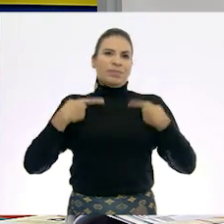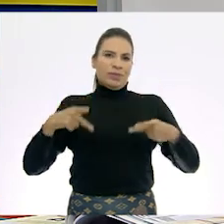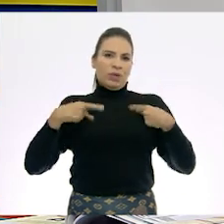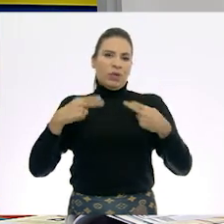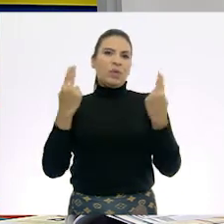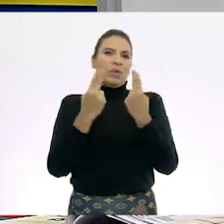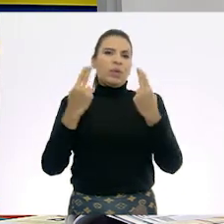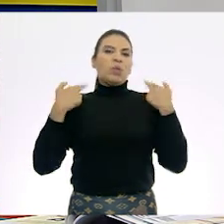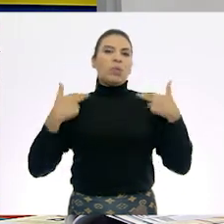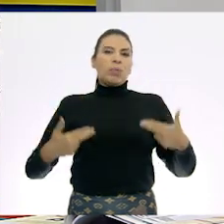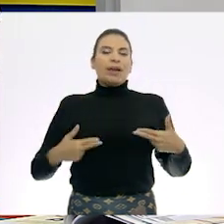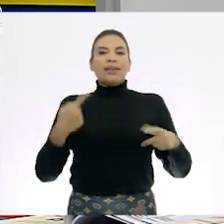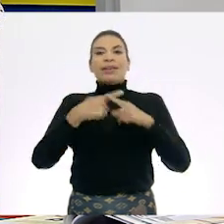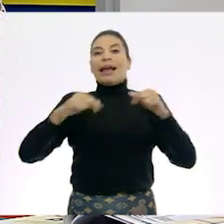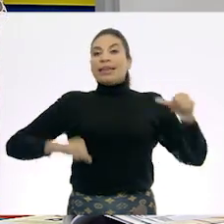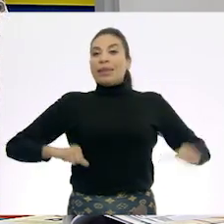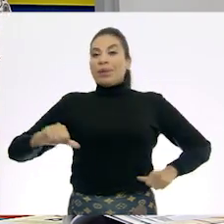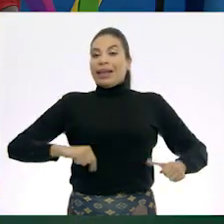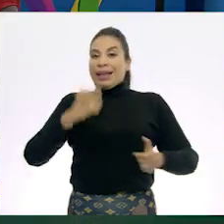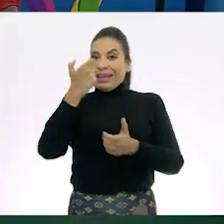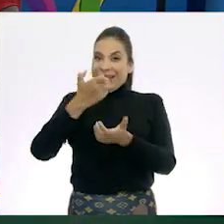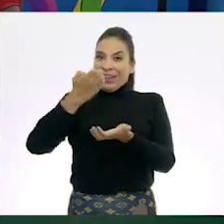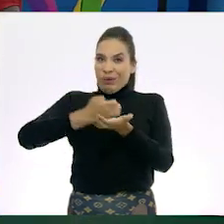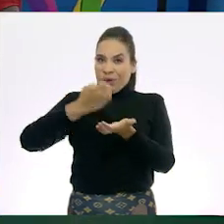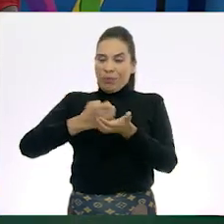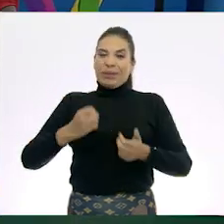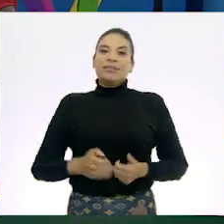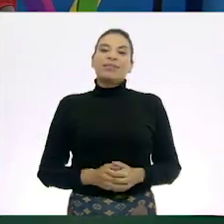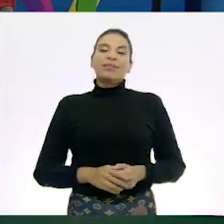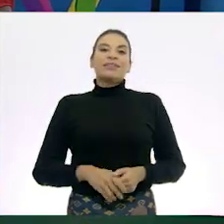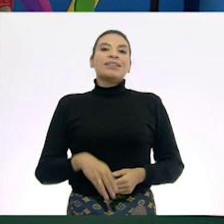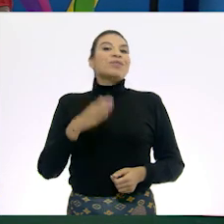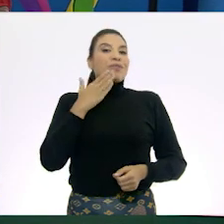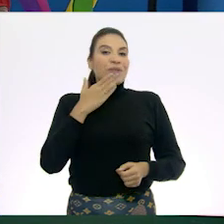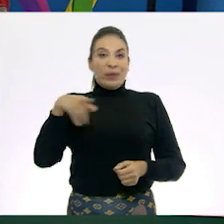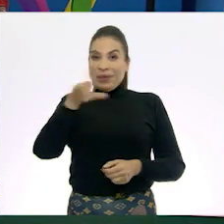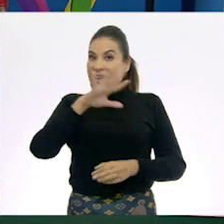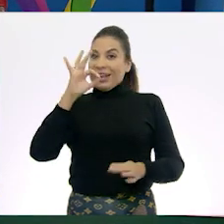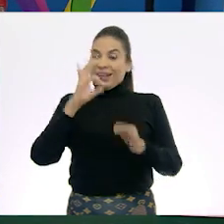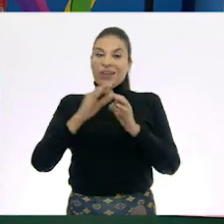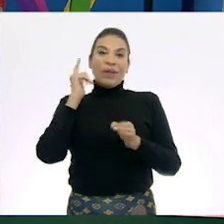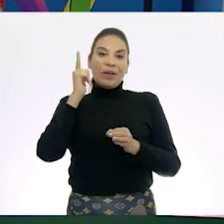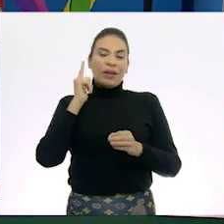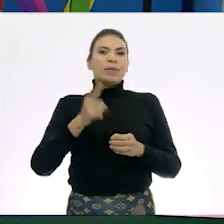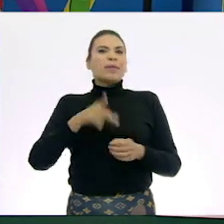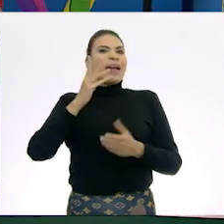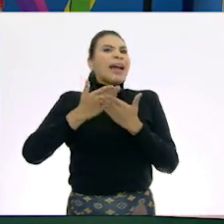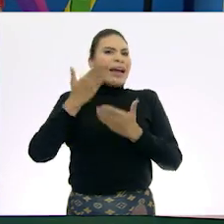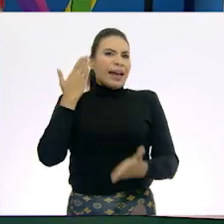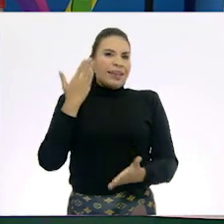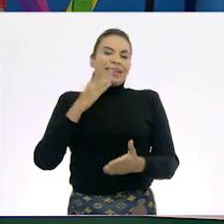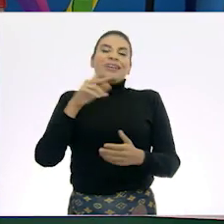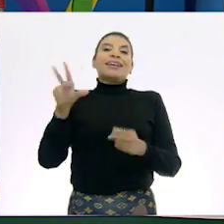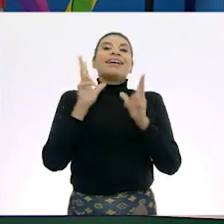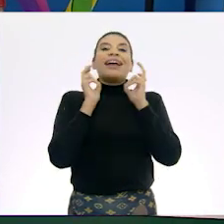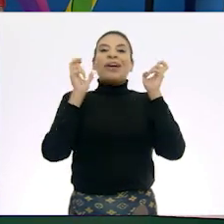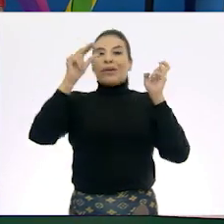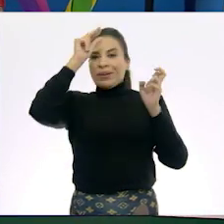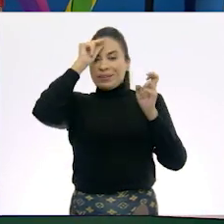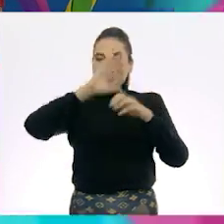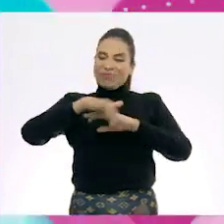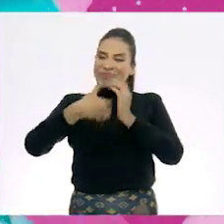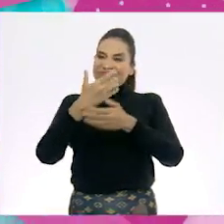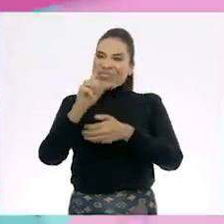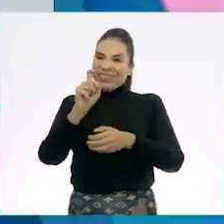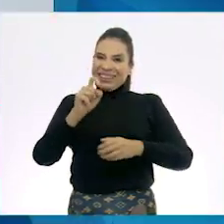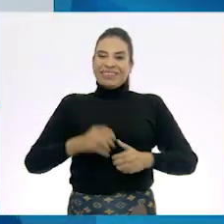para las actividades económicas. Muy bien, pues espero que ustedes ya estén listos, pero antes vamos con Ajo listo para lavar nuestras